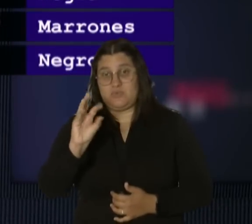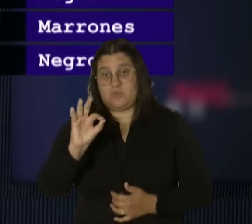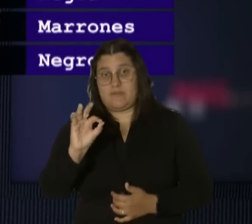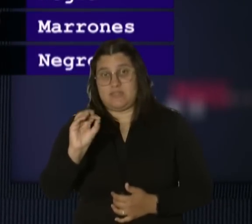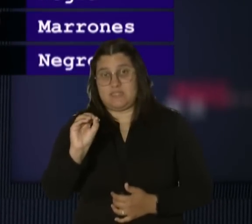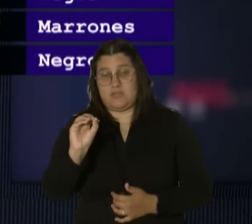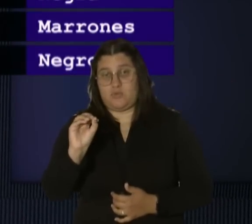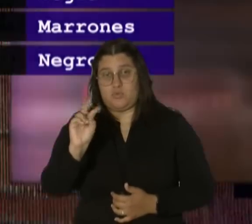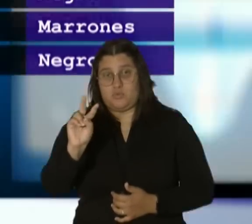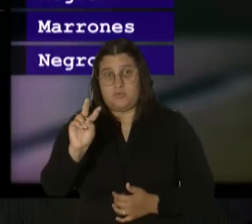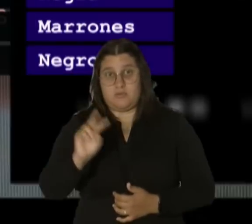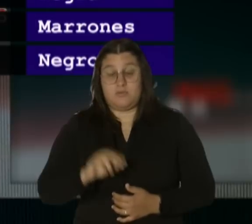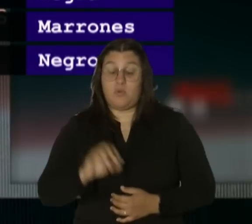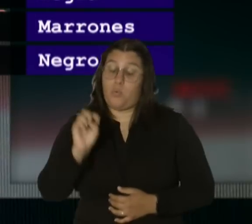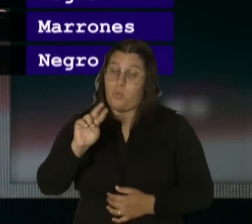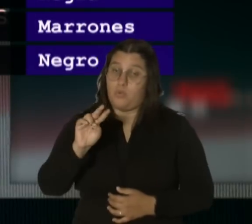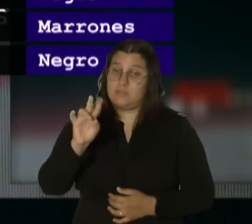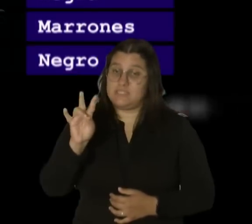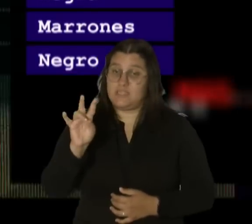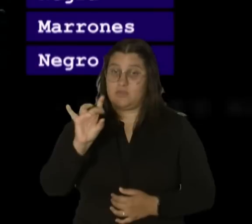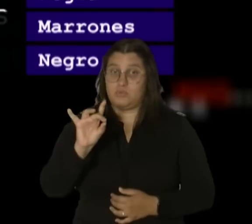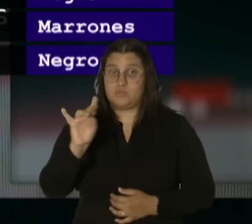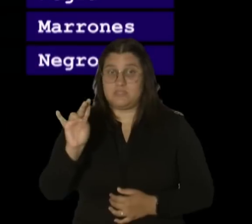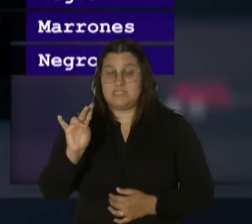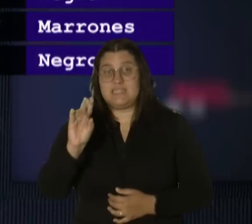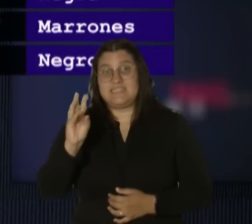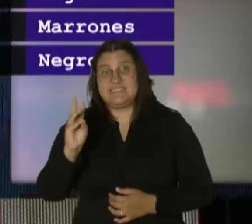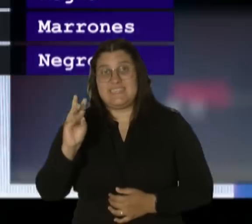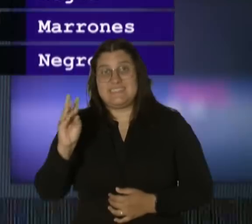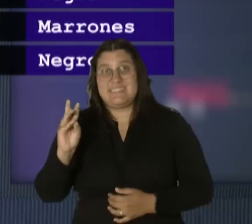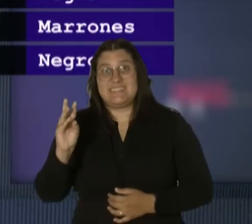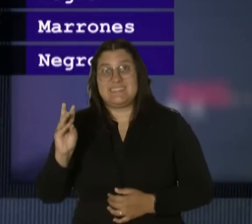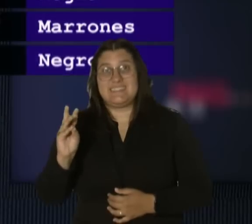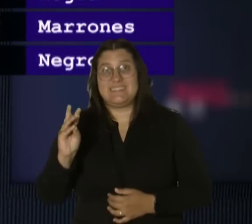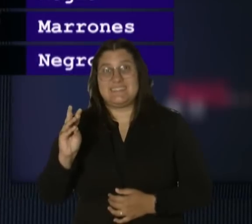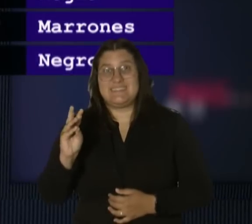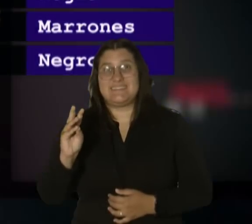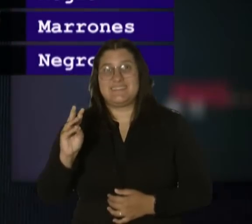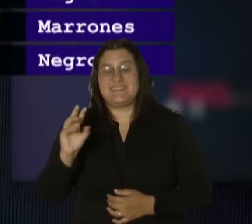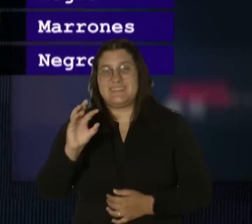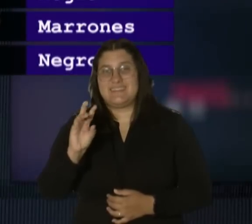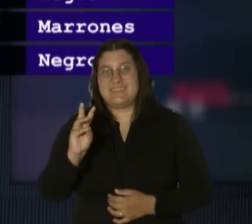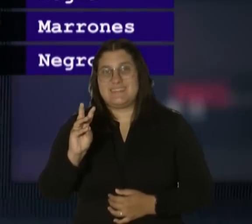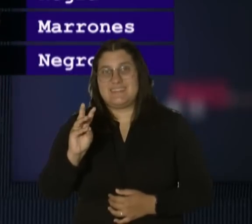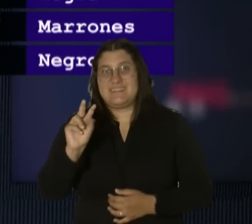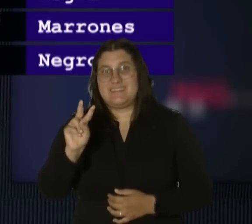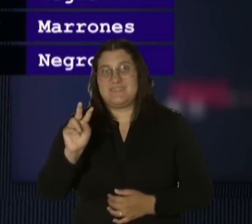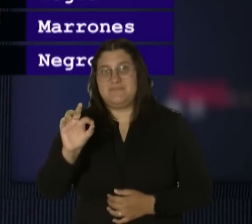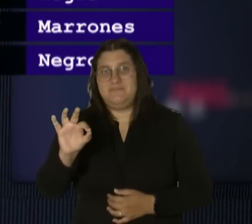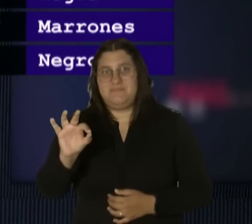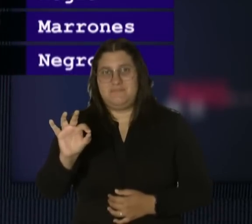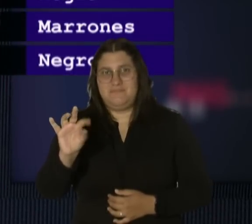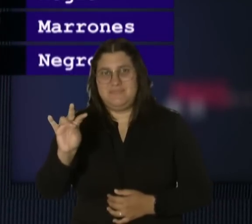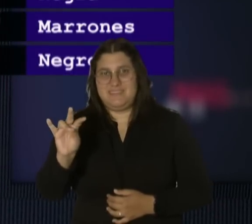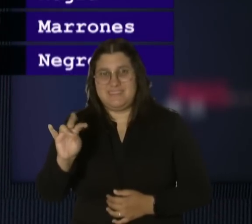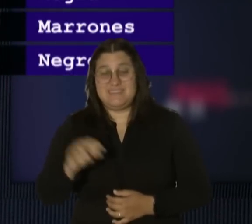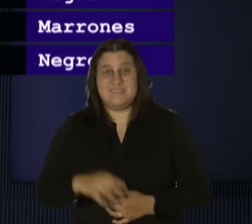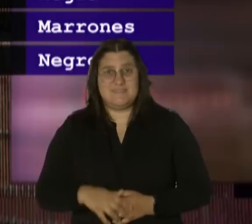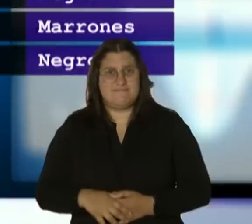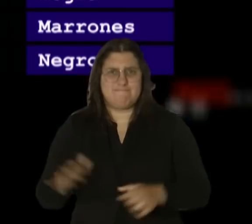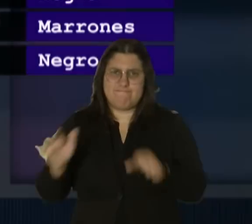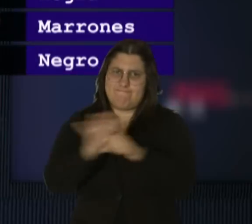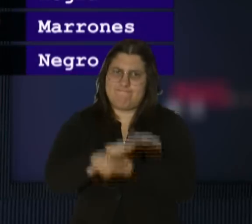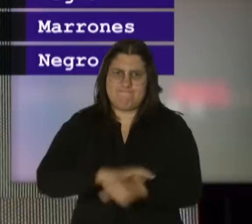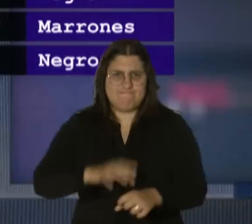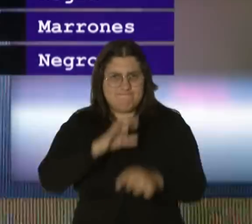o al 787-766-6297. Totalmente confidencial. Usted no tiene